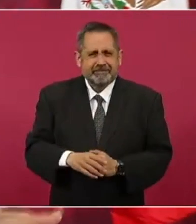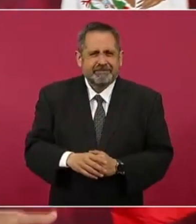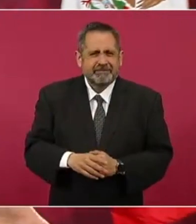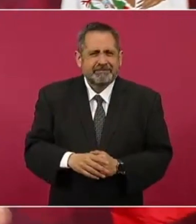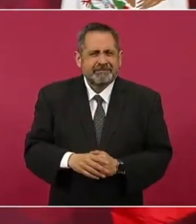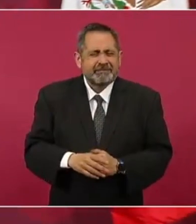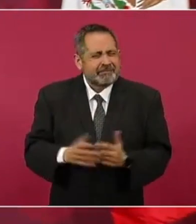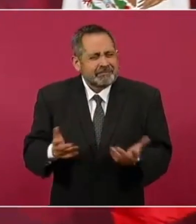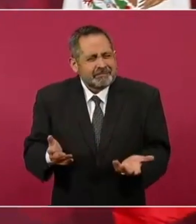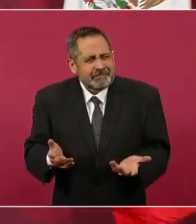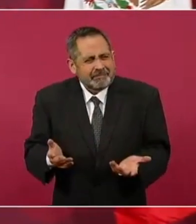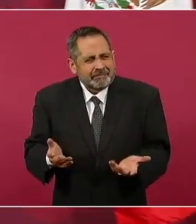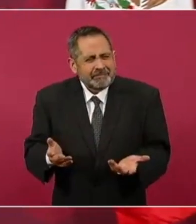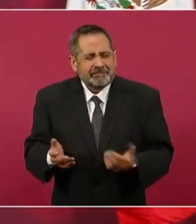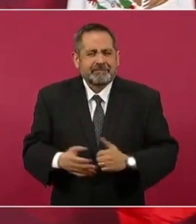Entonces,